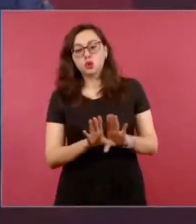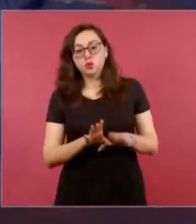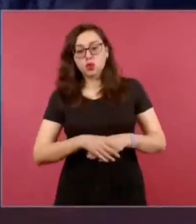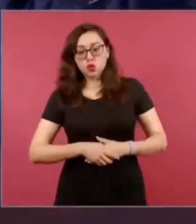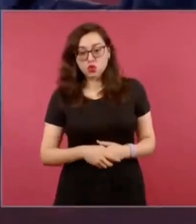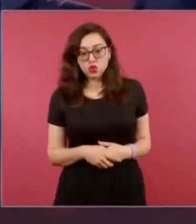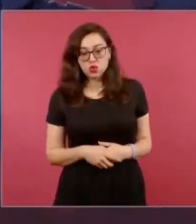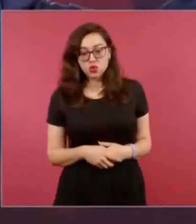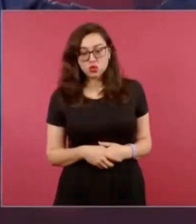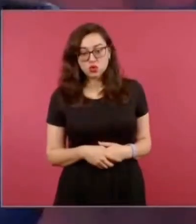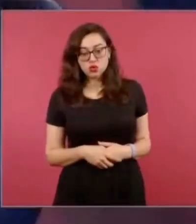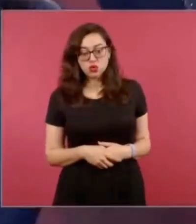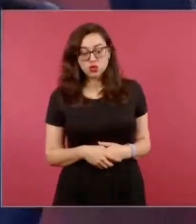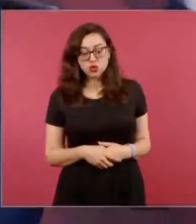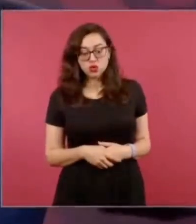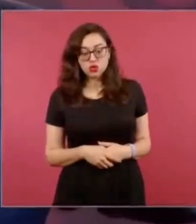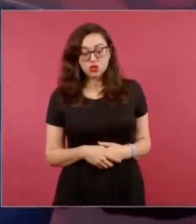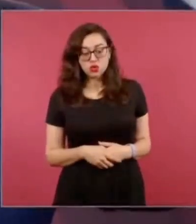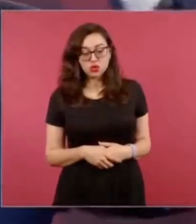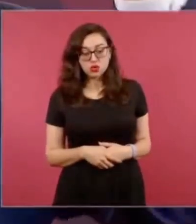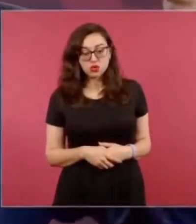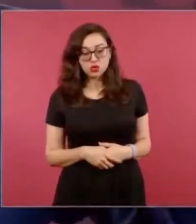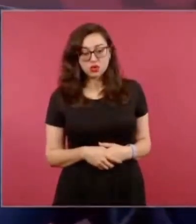Mientras ellos